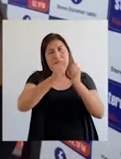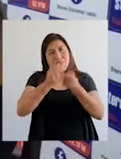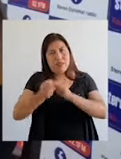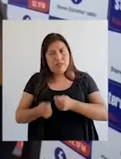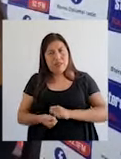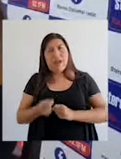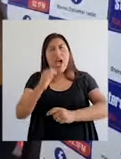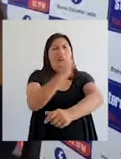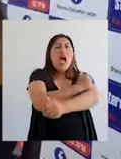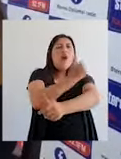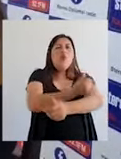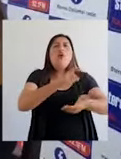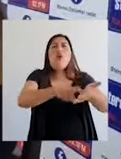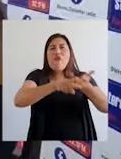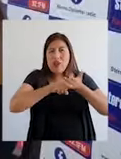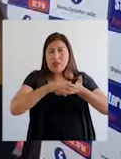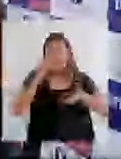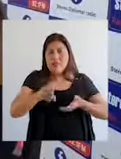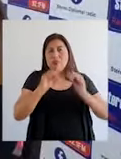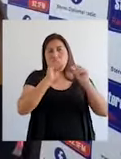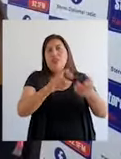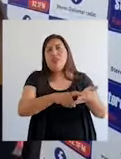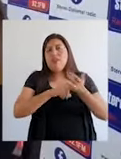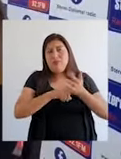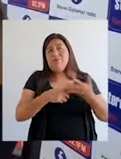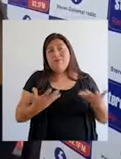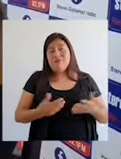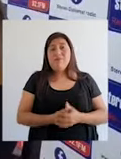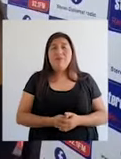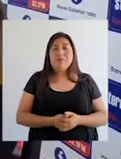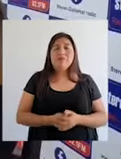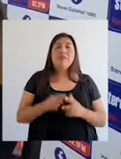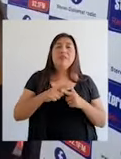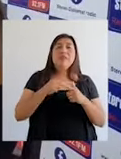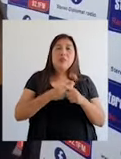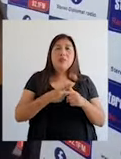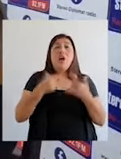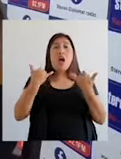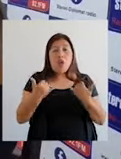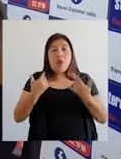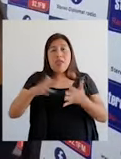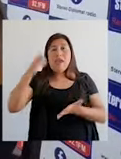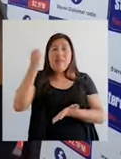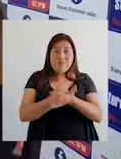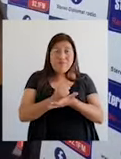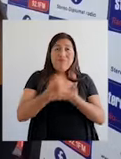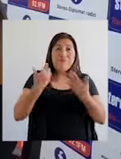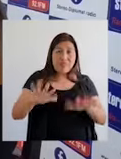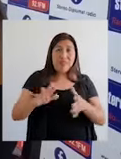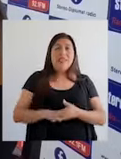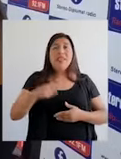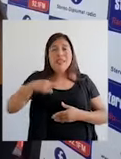el término autorícese a oblíguese. Claro, De mejor. forma tal que a partir de este año la ejecución de ese 1% es obligatoria. ¿Y ahora